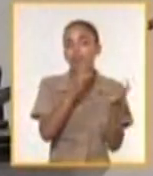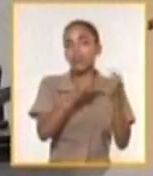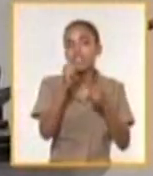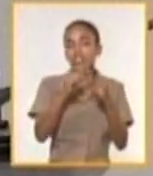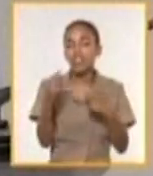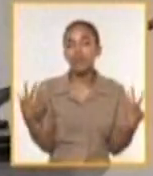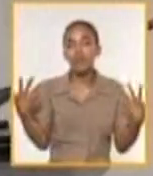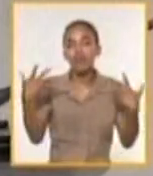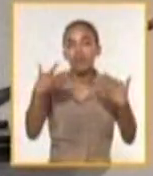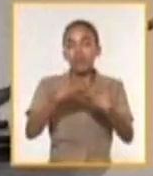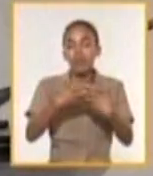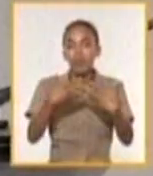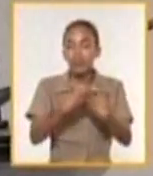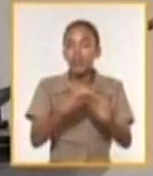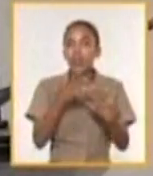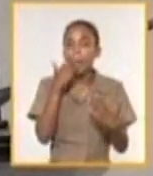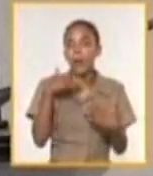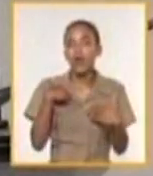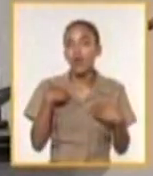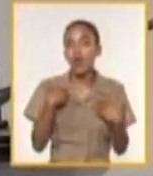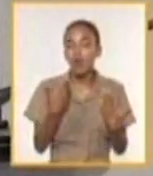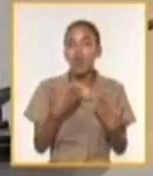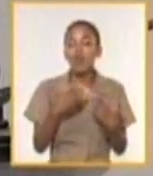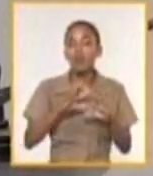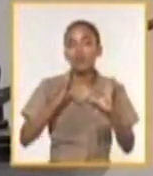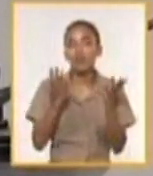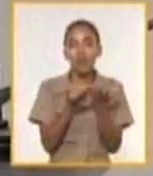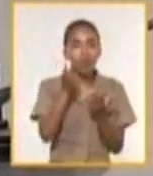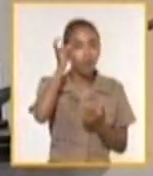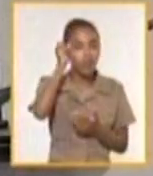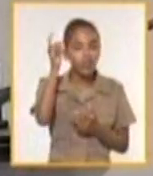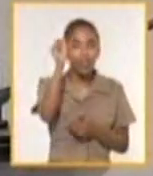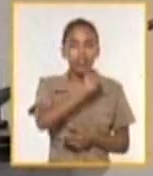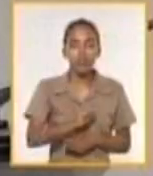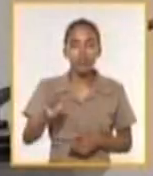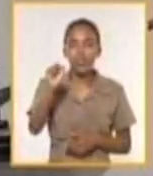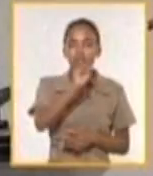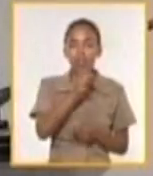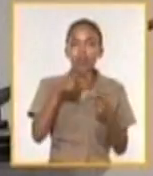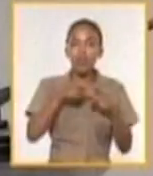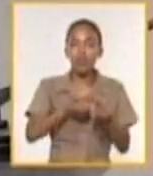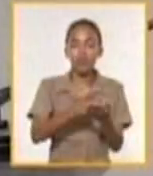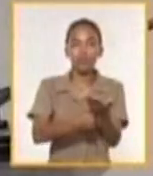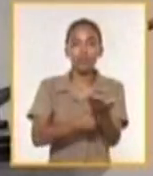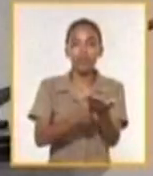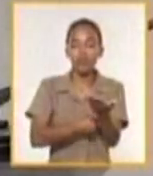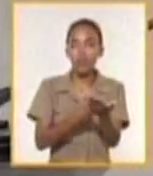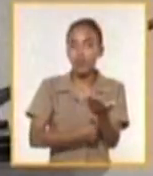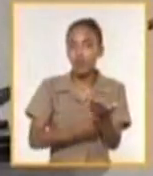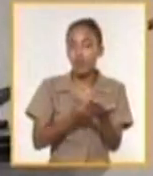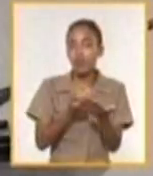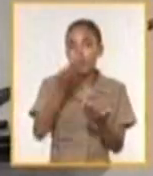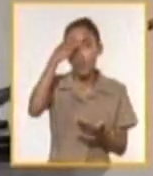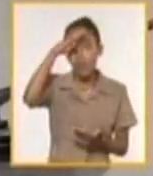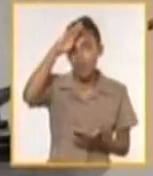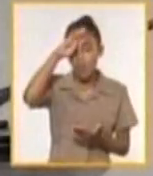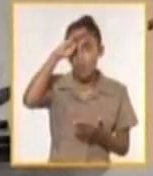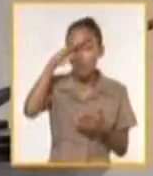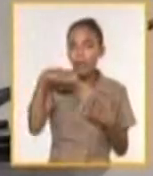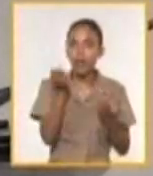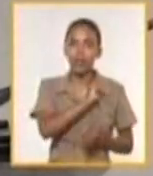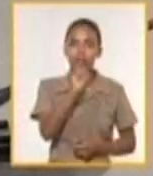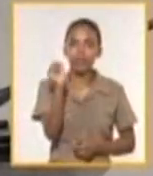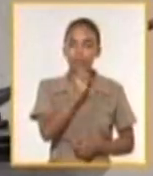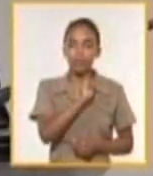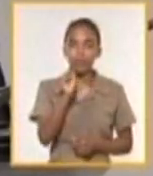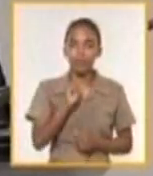articular dialécticamente las ideas del socialismo con la tradición de la nación cubana para hacerlas triunfar. Y ese